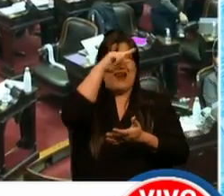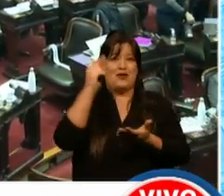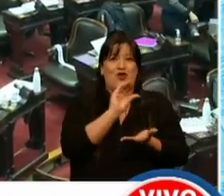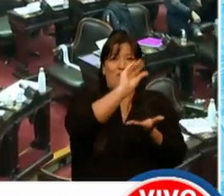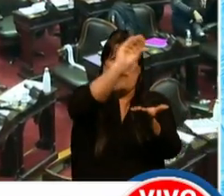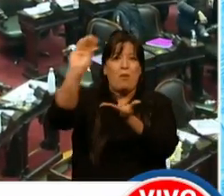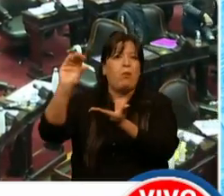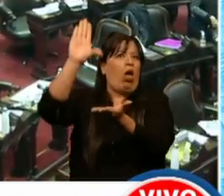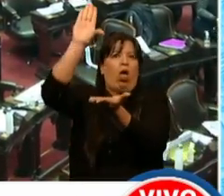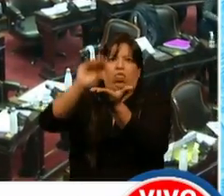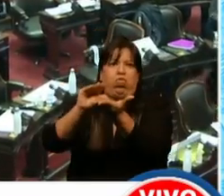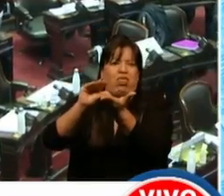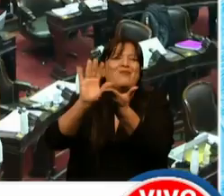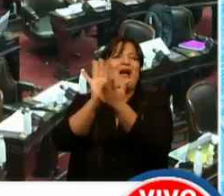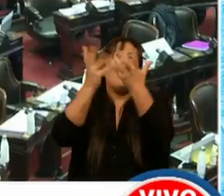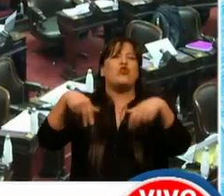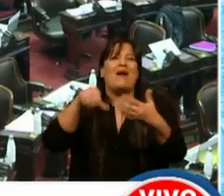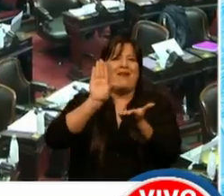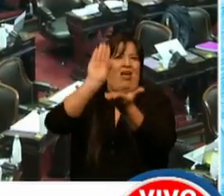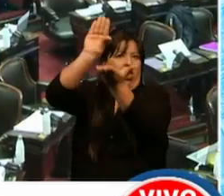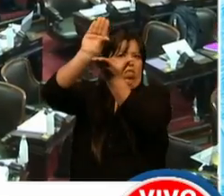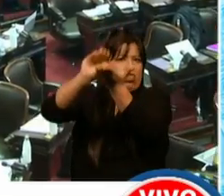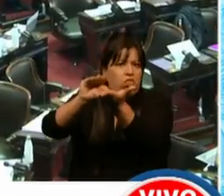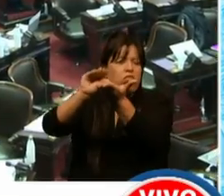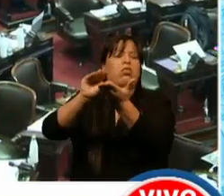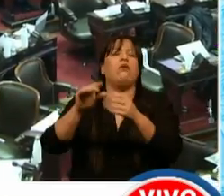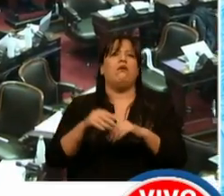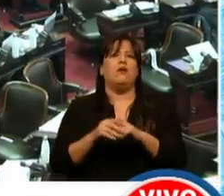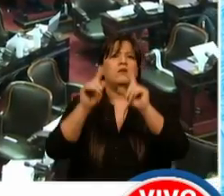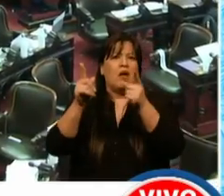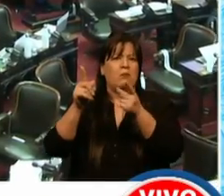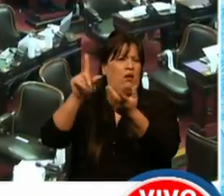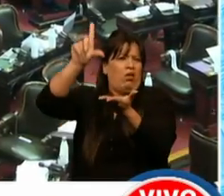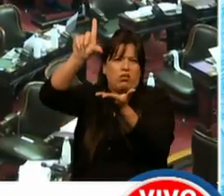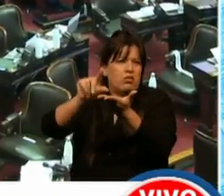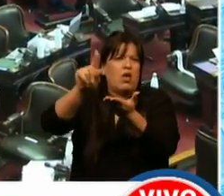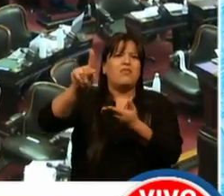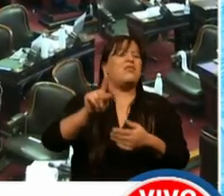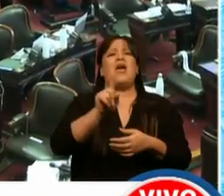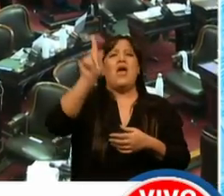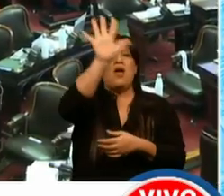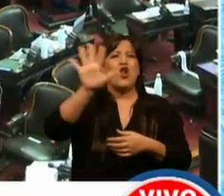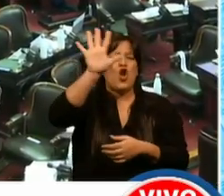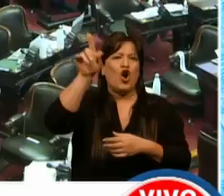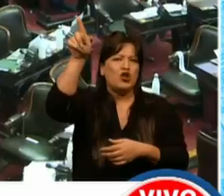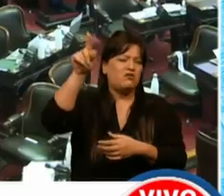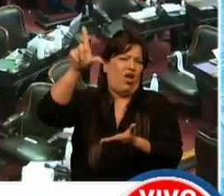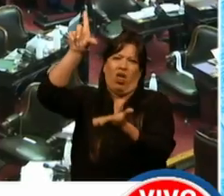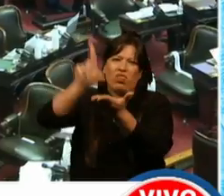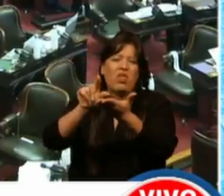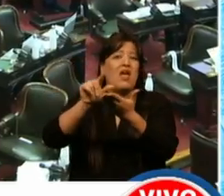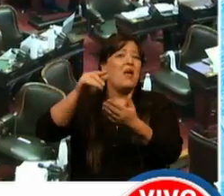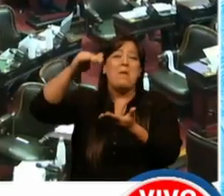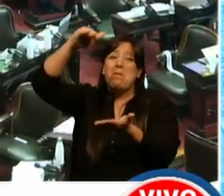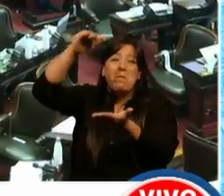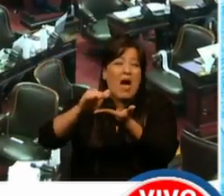recursos automáticos y también por recursos no automáticos de todo el noa de todo el nea de todo el país la que menos